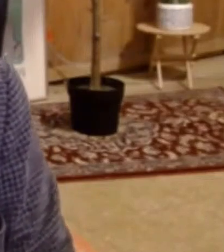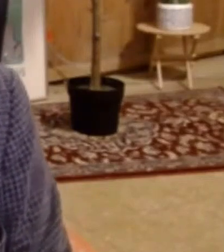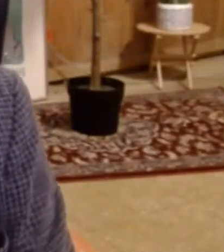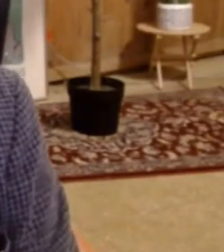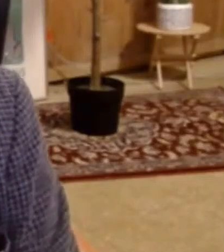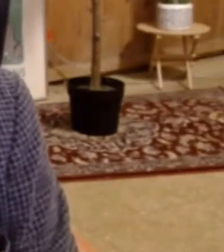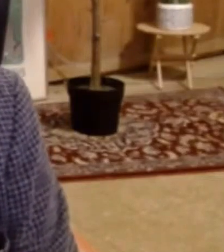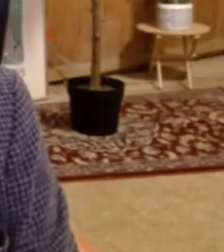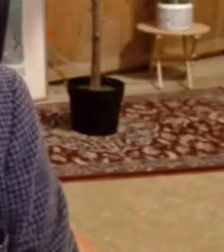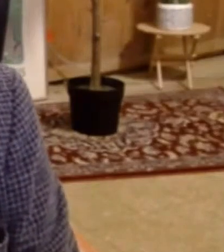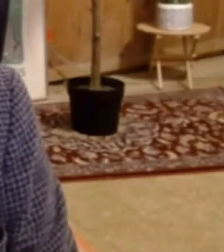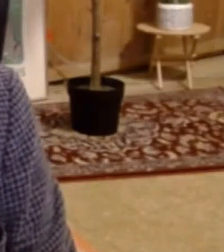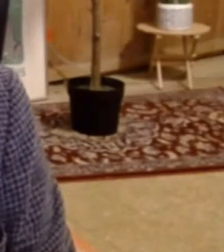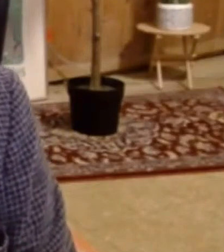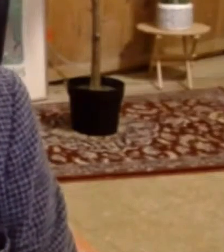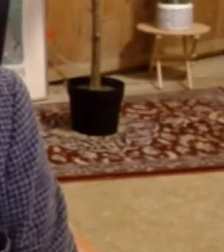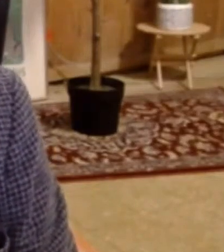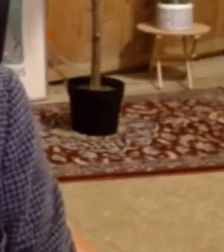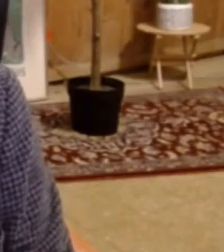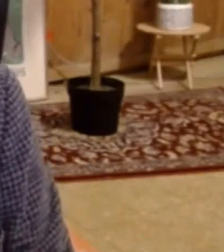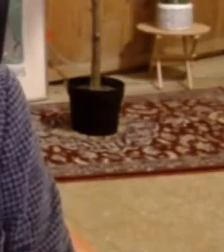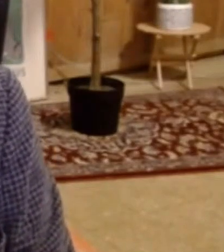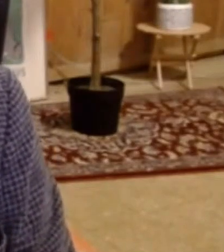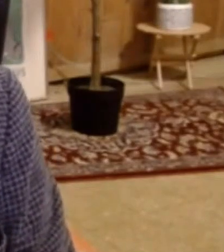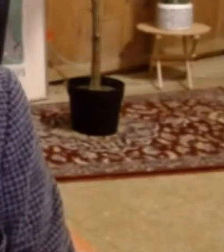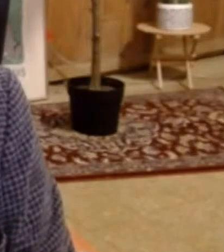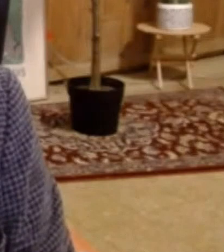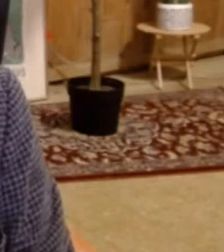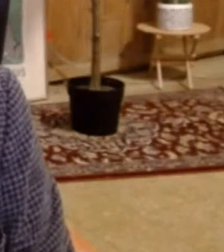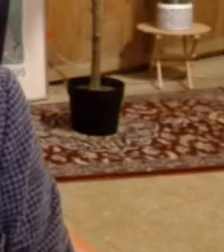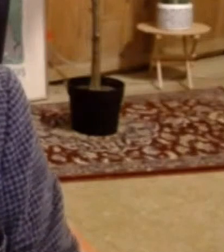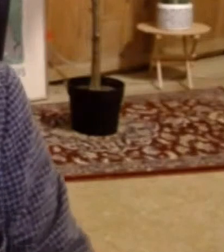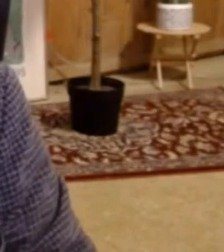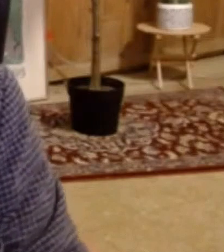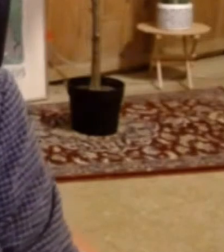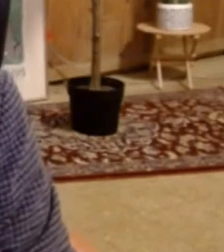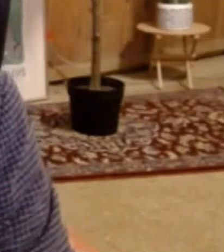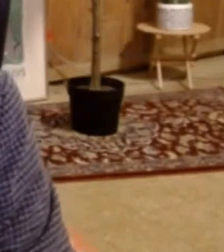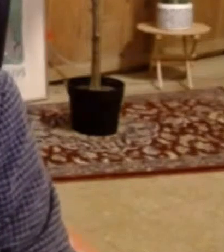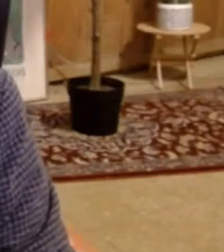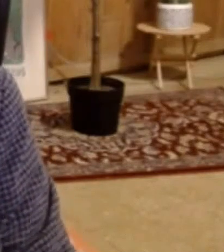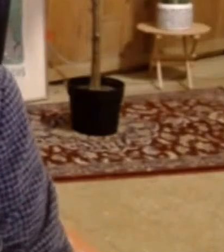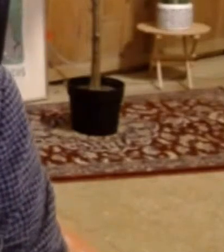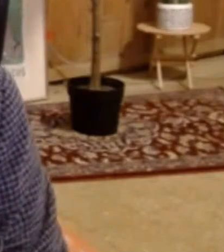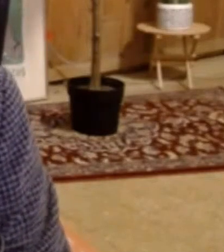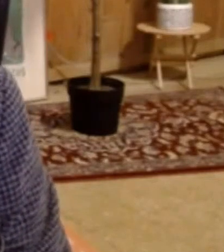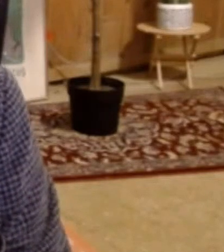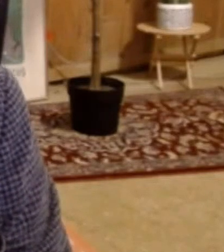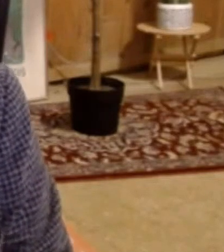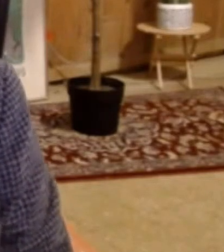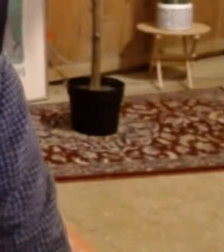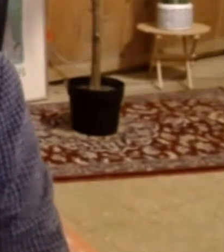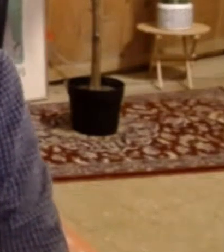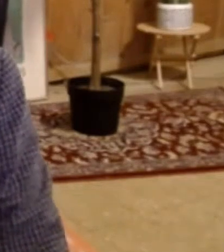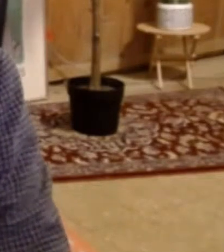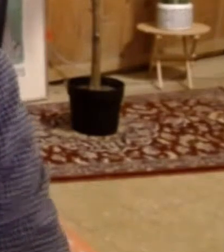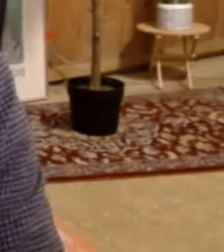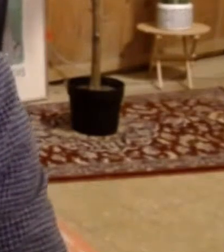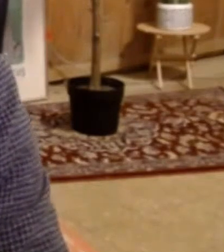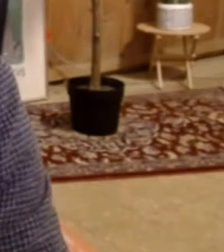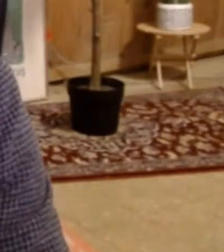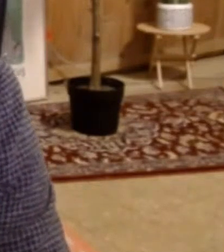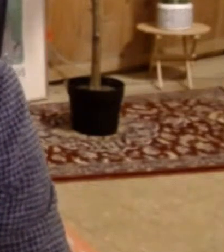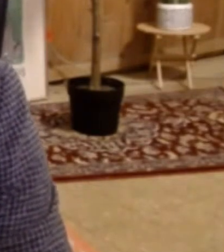fueron afectados. Aseguran que han estado llamando a los compañeros corresponsales. Yo no sé, mire, ayer tuve algunas llamadas, pero fue